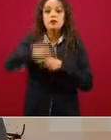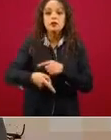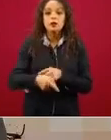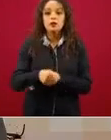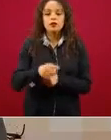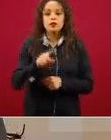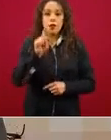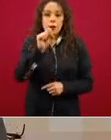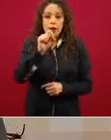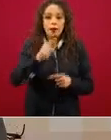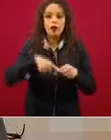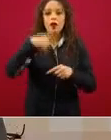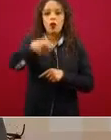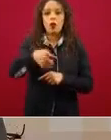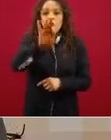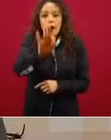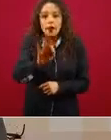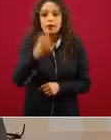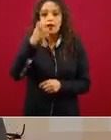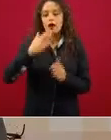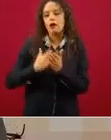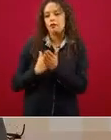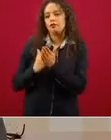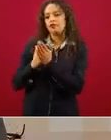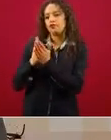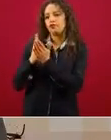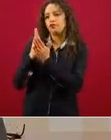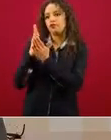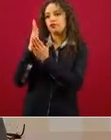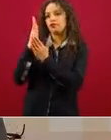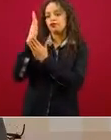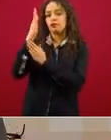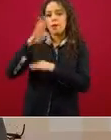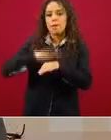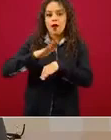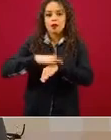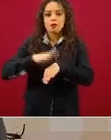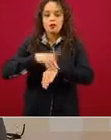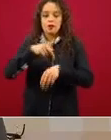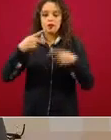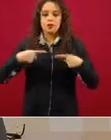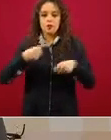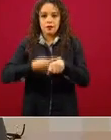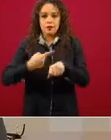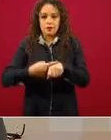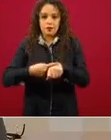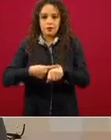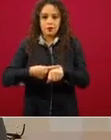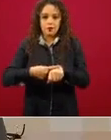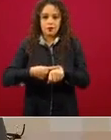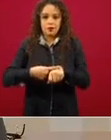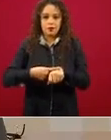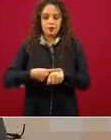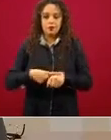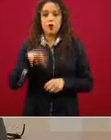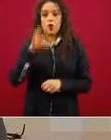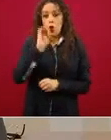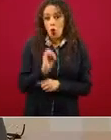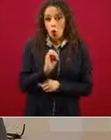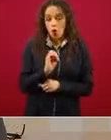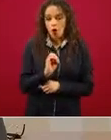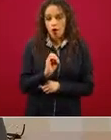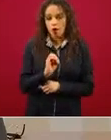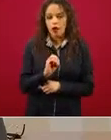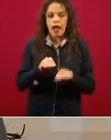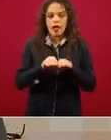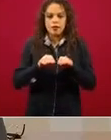40, hay una tendencia ascendente, van subiendo el número de casos. O bien pueden tener una tendencia estable. Hoy hay 25,